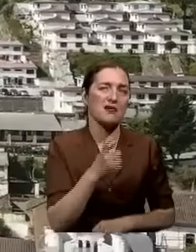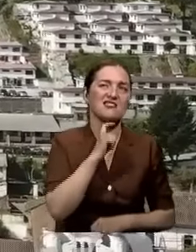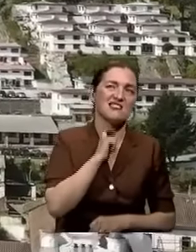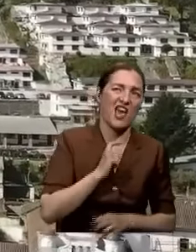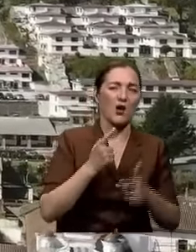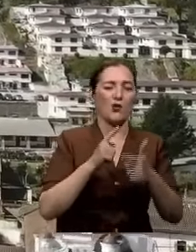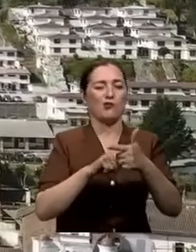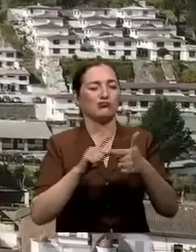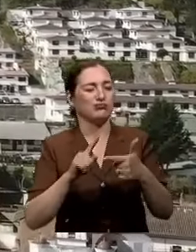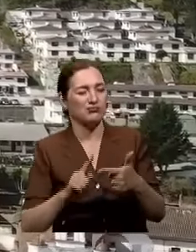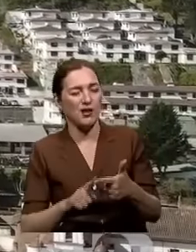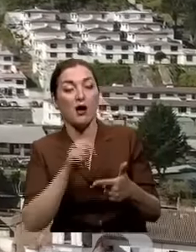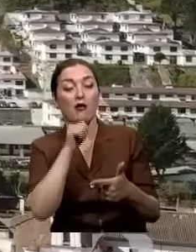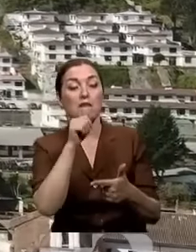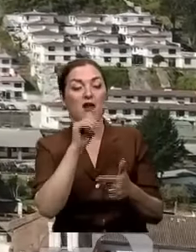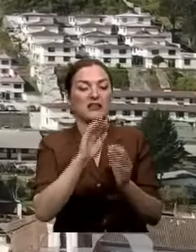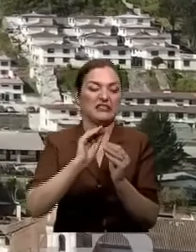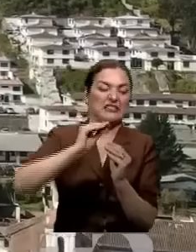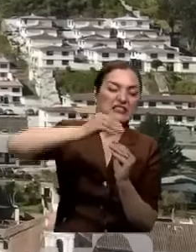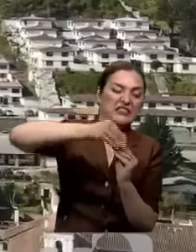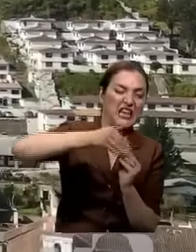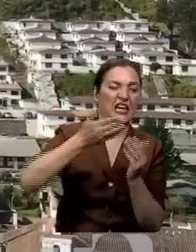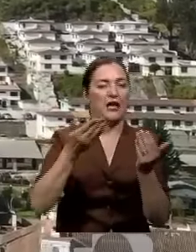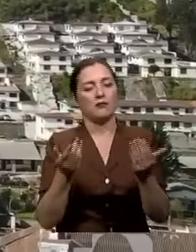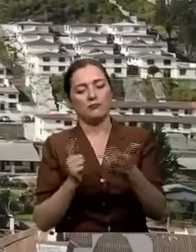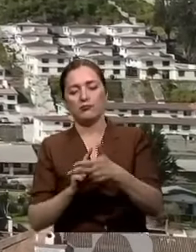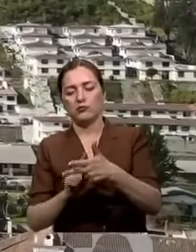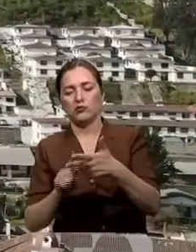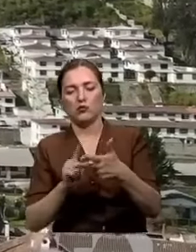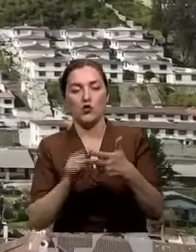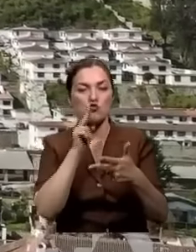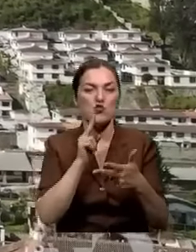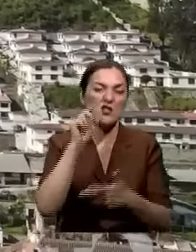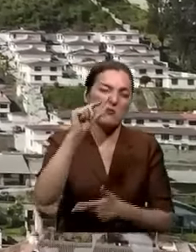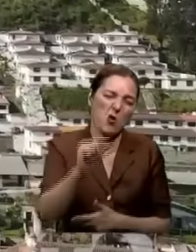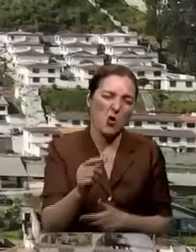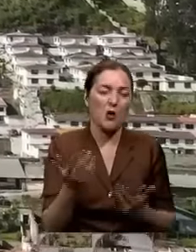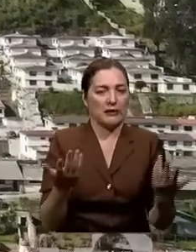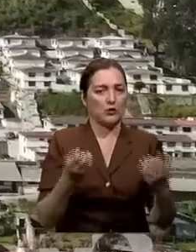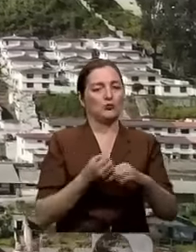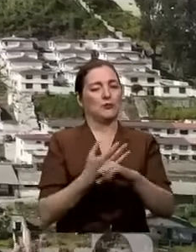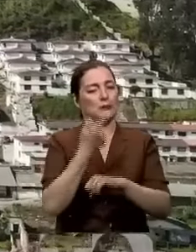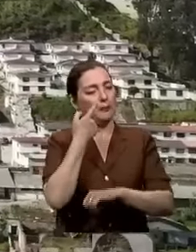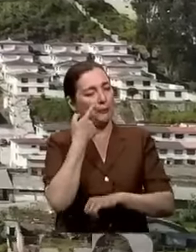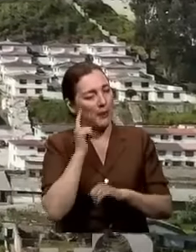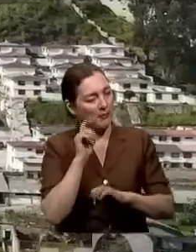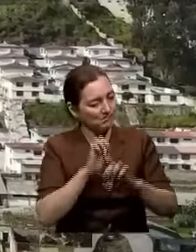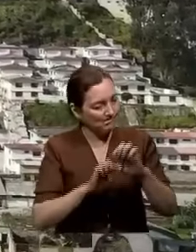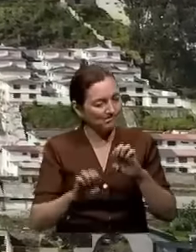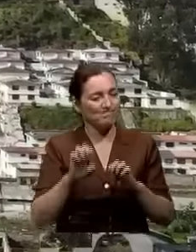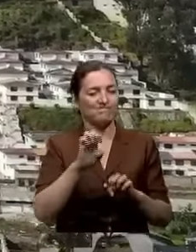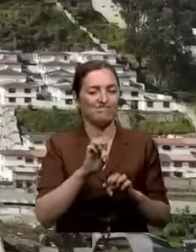toquecitos finales ya vinieron listísimos para presentarles también esta guagua a cada uno de nuestros participantes.